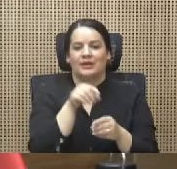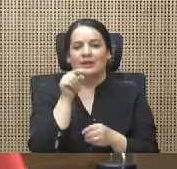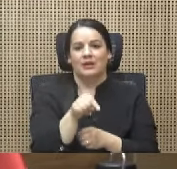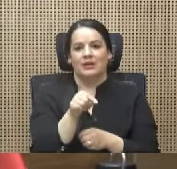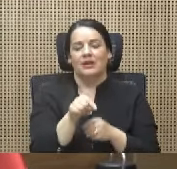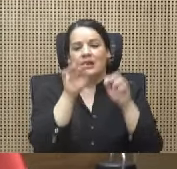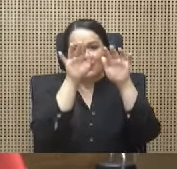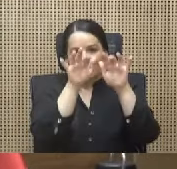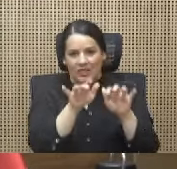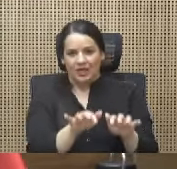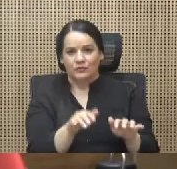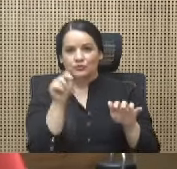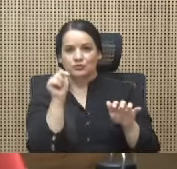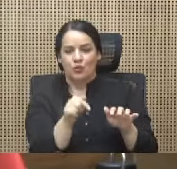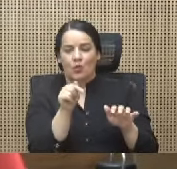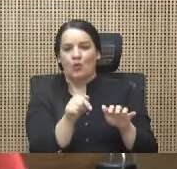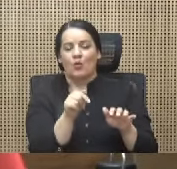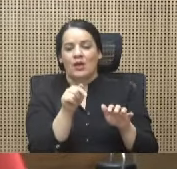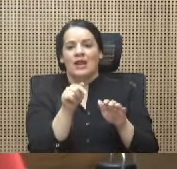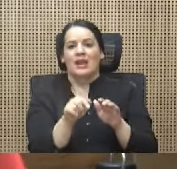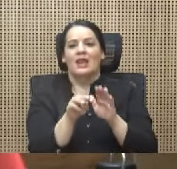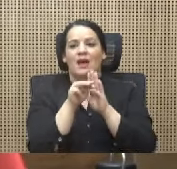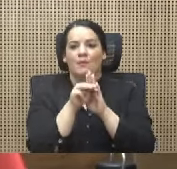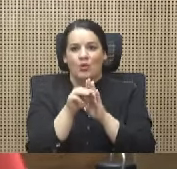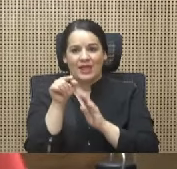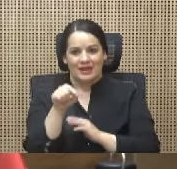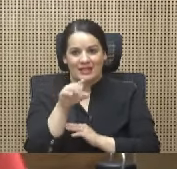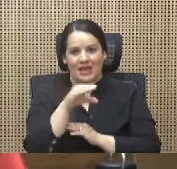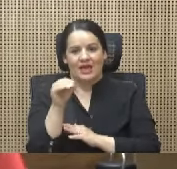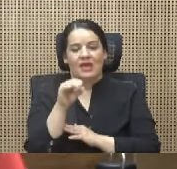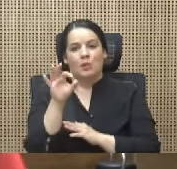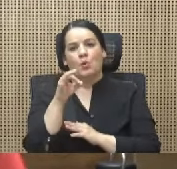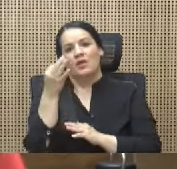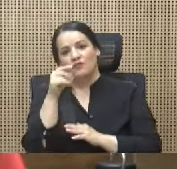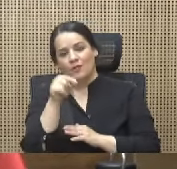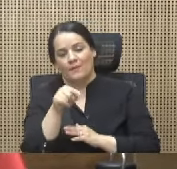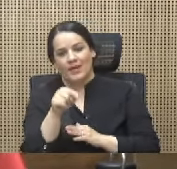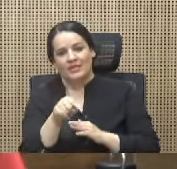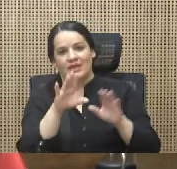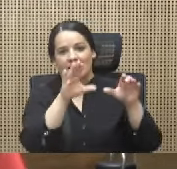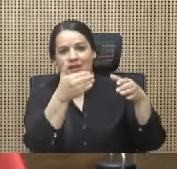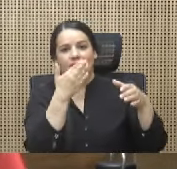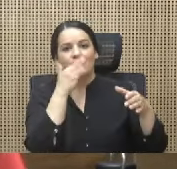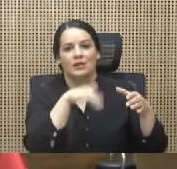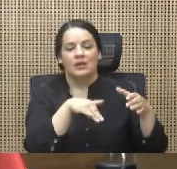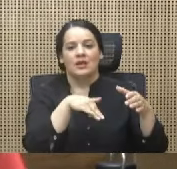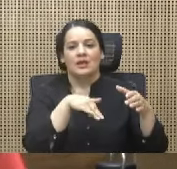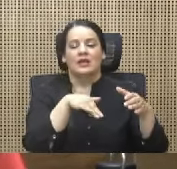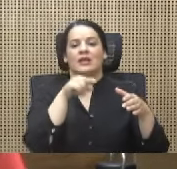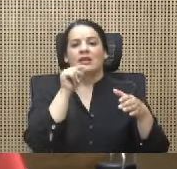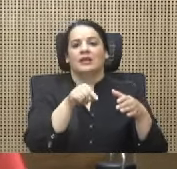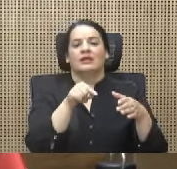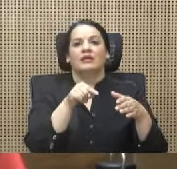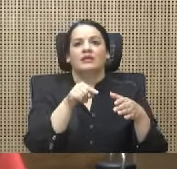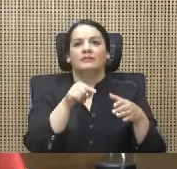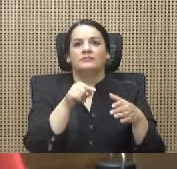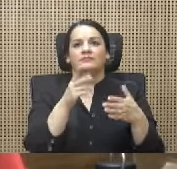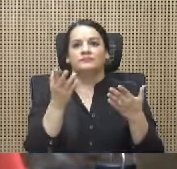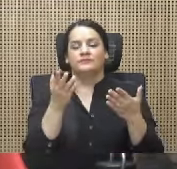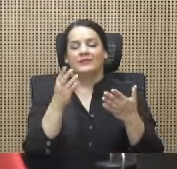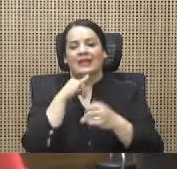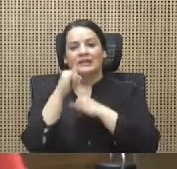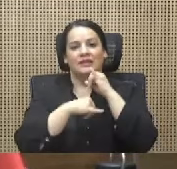en la redacción la modalidad de crimen organizado transnacional, delincuencia organizada transnacional, perdón.